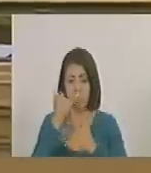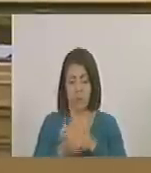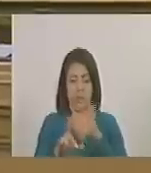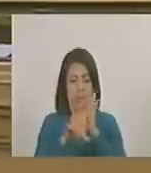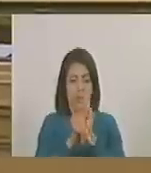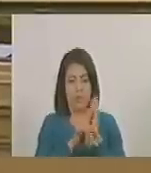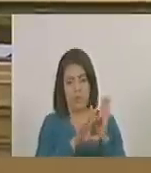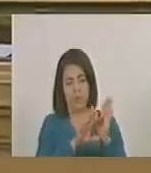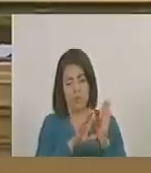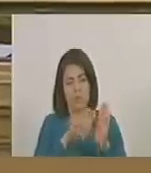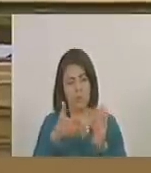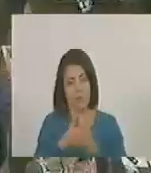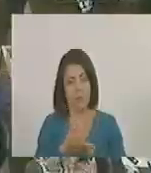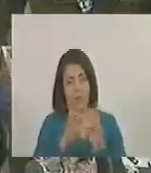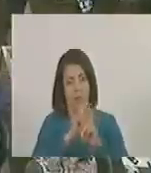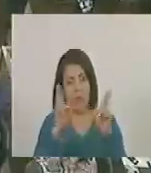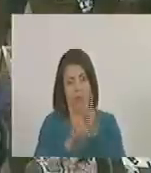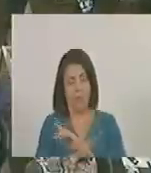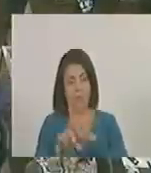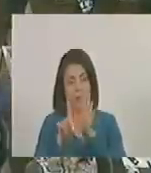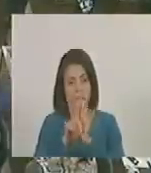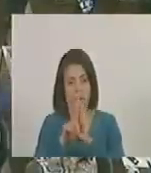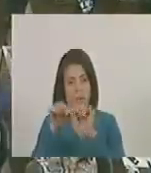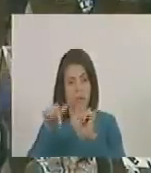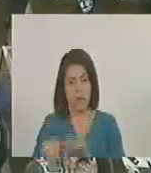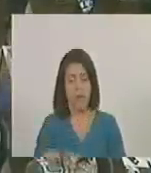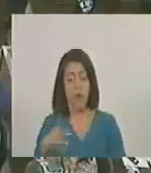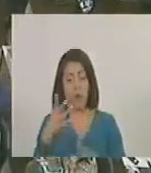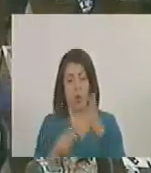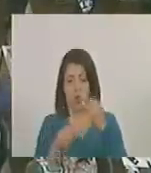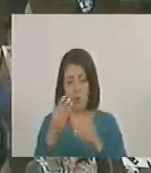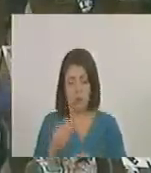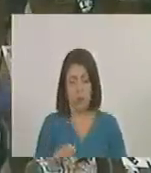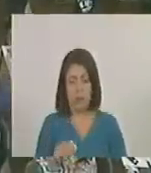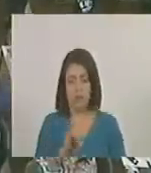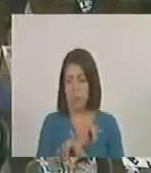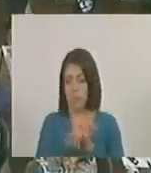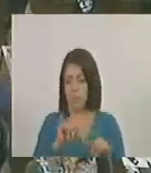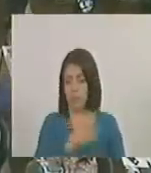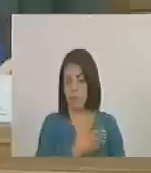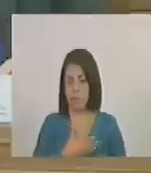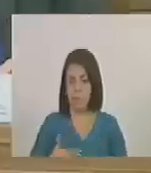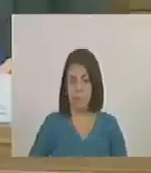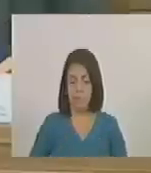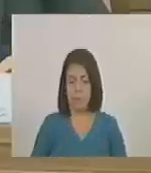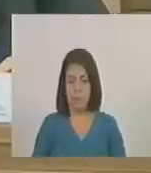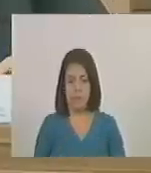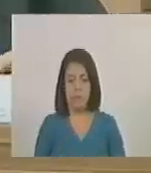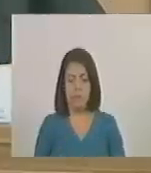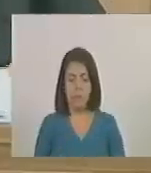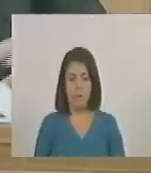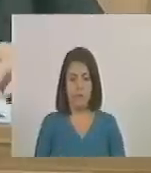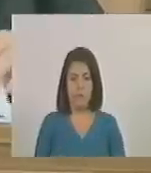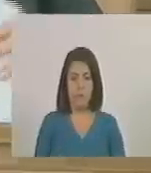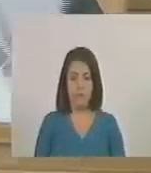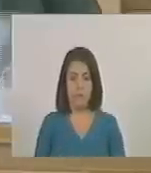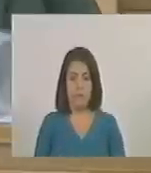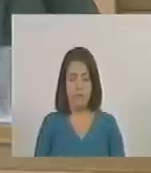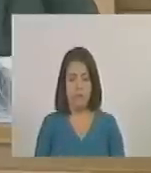ley orgánica de reforma de la ley orgánica de los consejos comunales. Es todo, ciudadano primer vicepresidente.